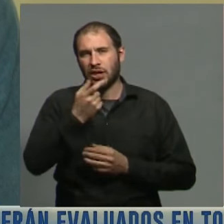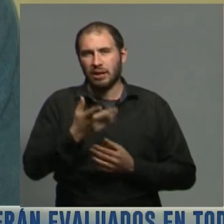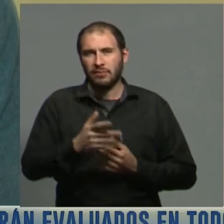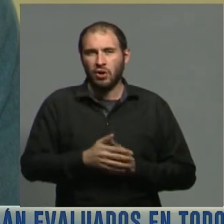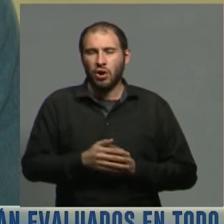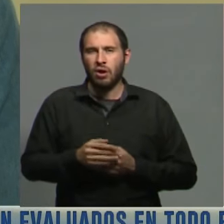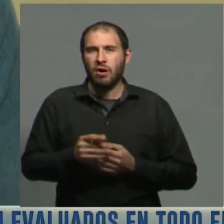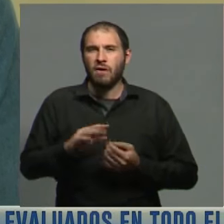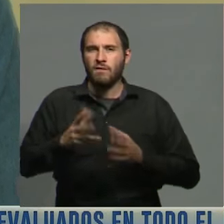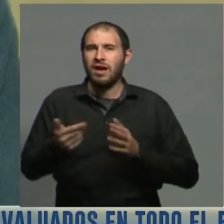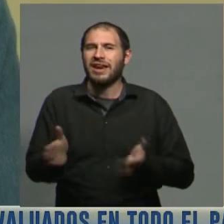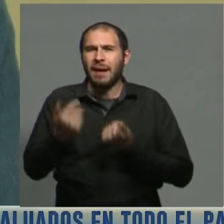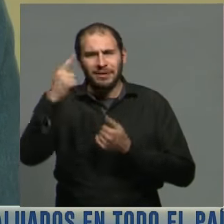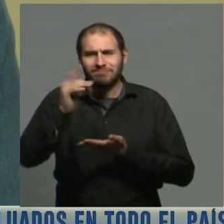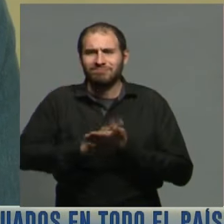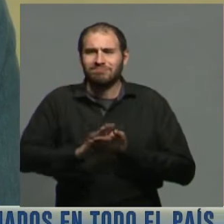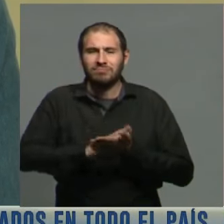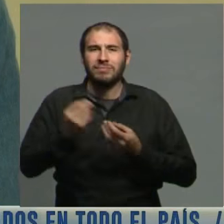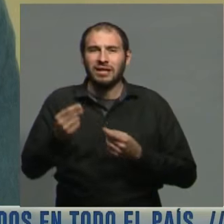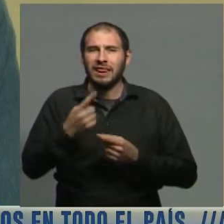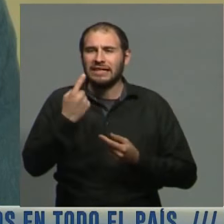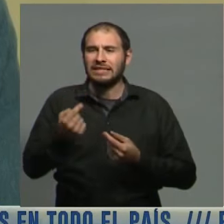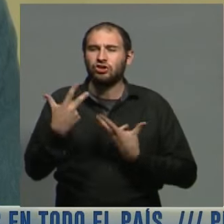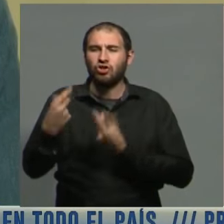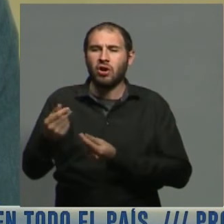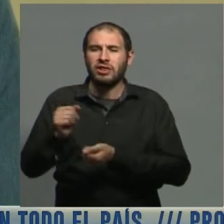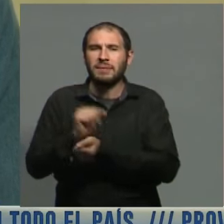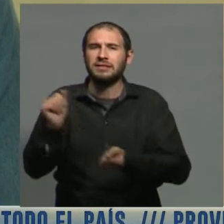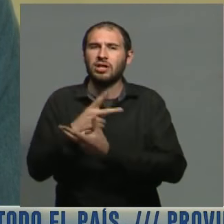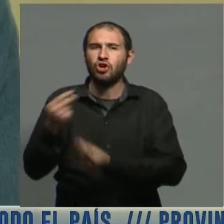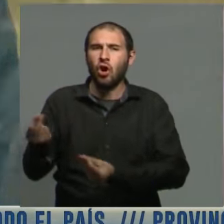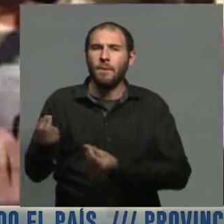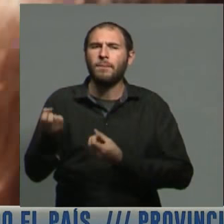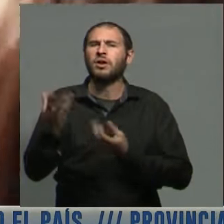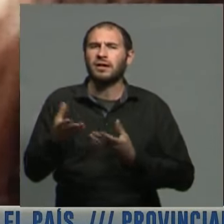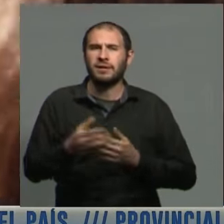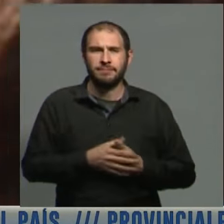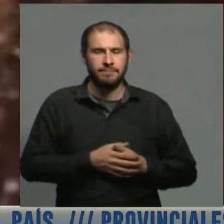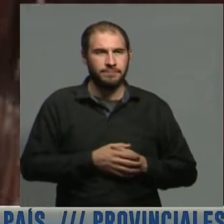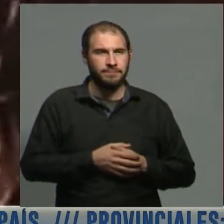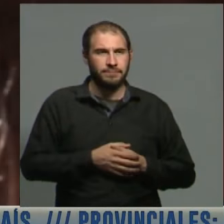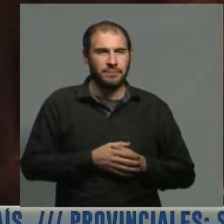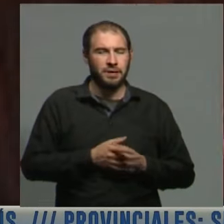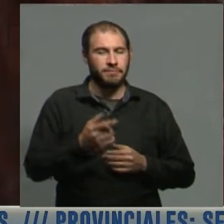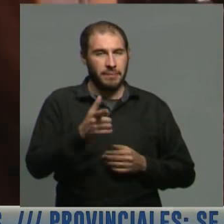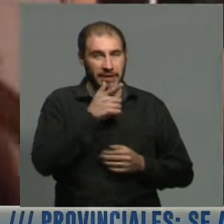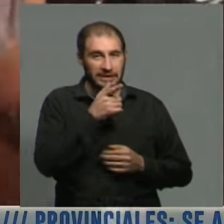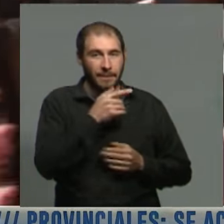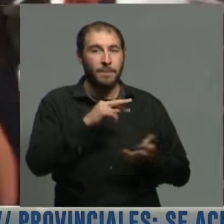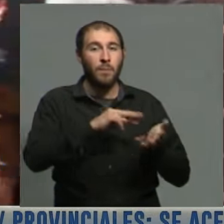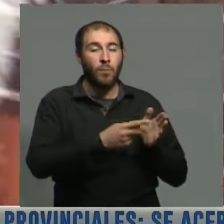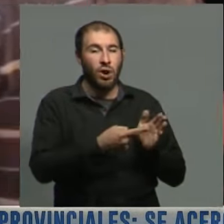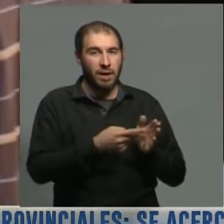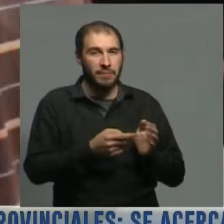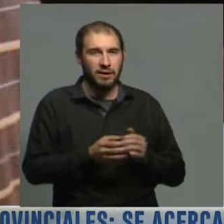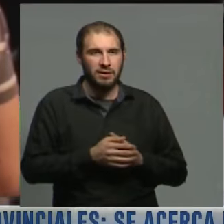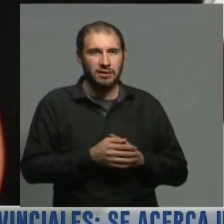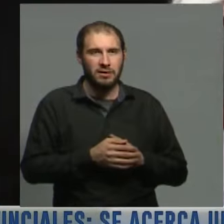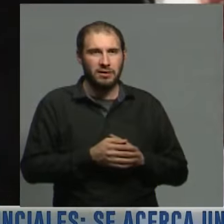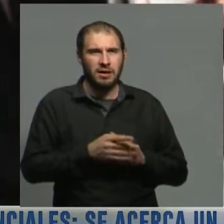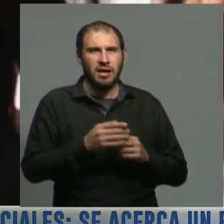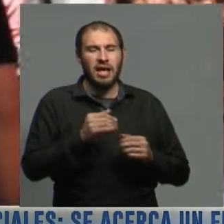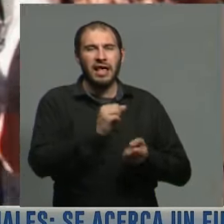de forma rápida para decir no a la independencia? Bueno, yo creo que el problema, es decir, para